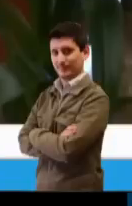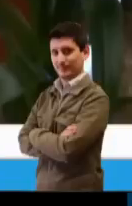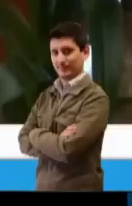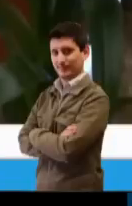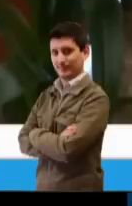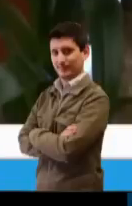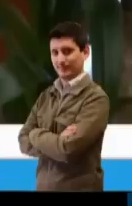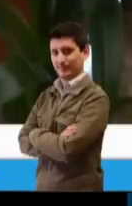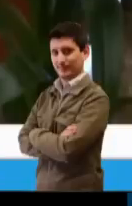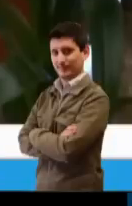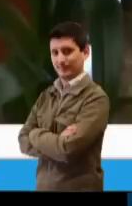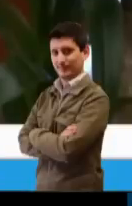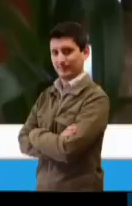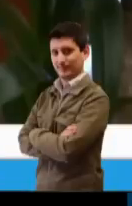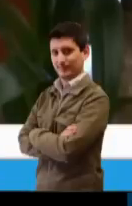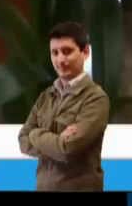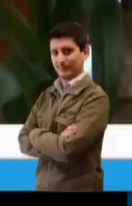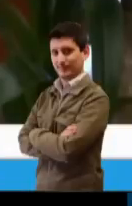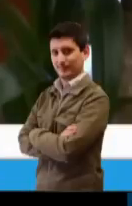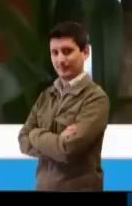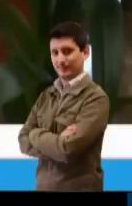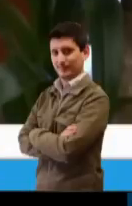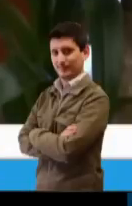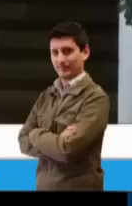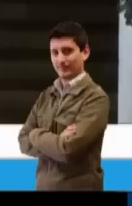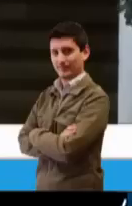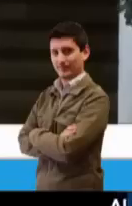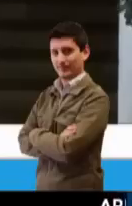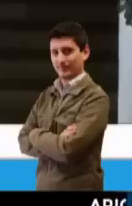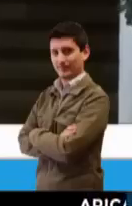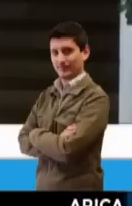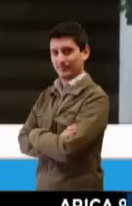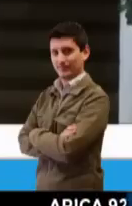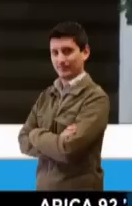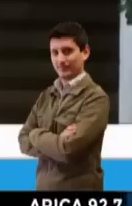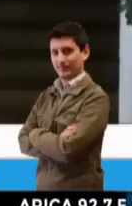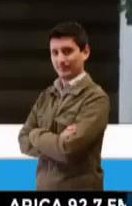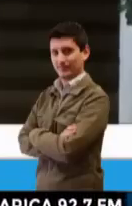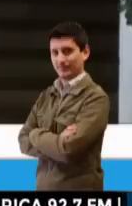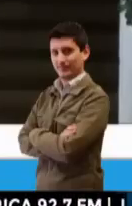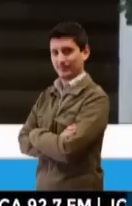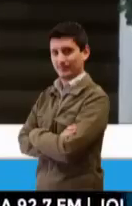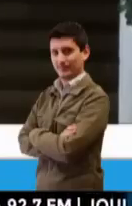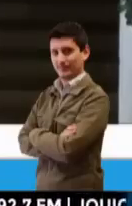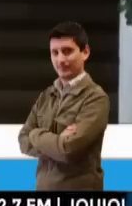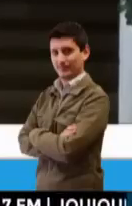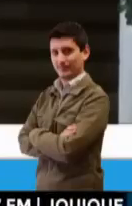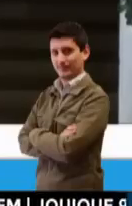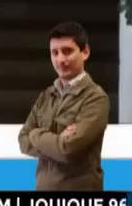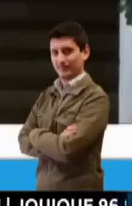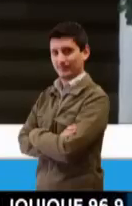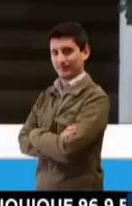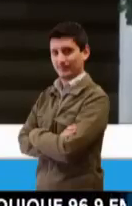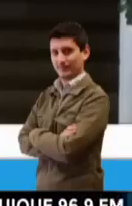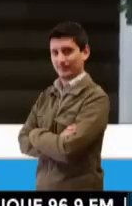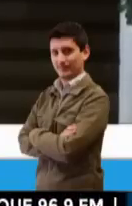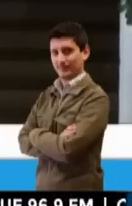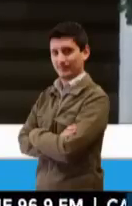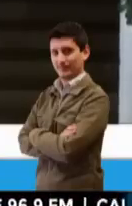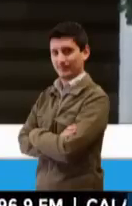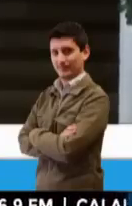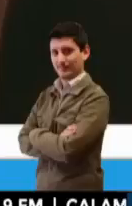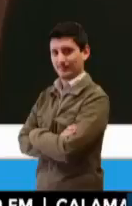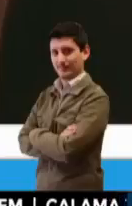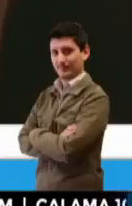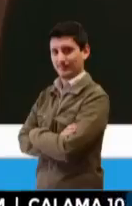Jara, producto de las conversaciones en 40 horas sobre la reforma previsional, para luego retroceder rápidamente solamente 48 horas después por algo que haya hecho, dicho o